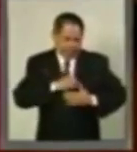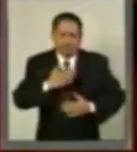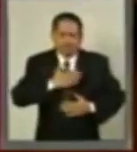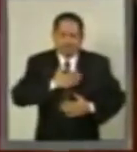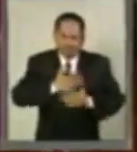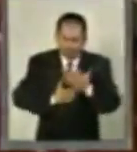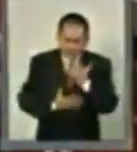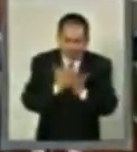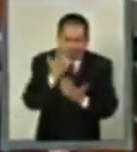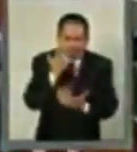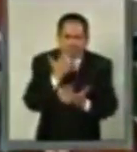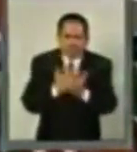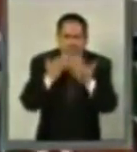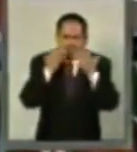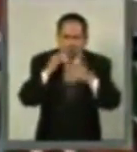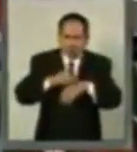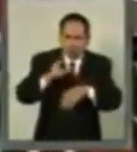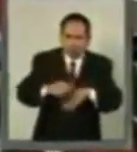Es público.